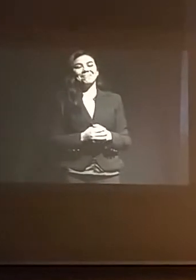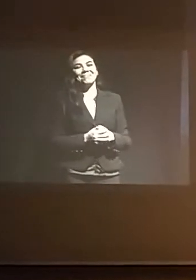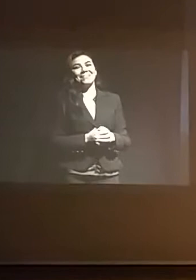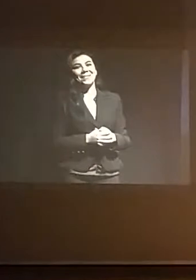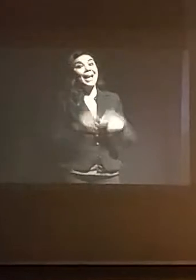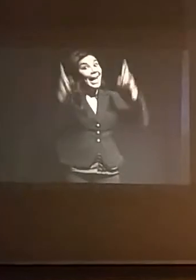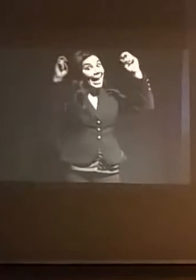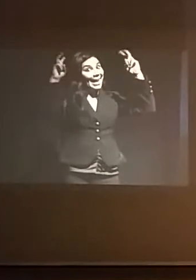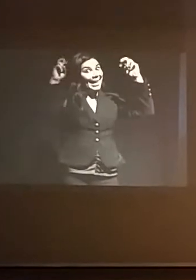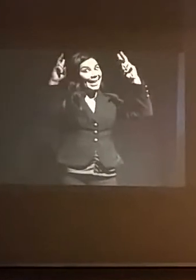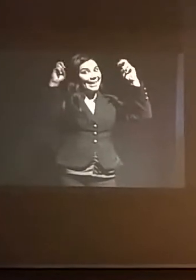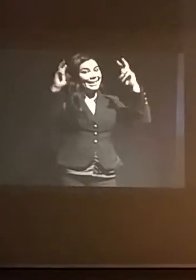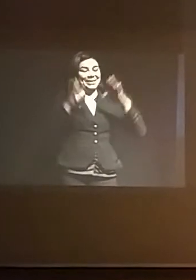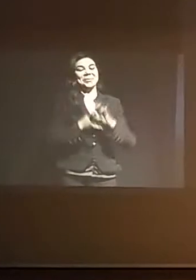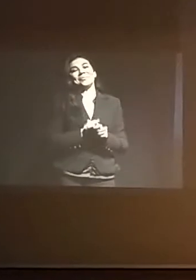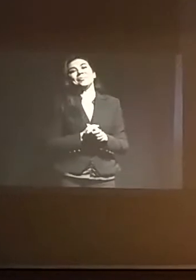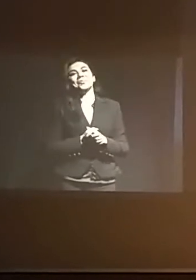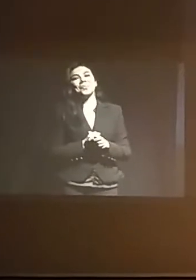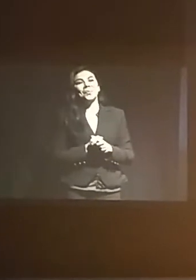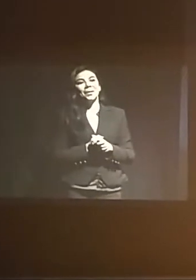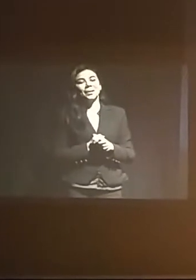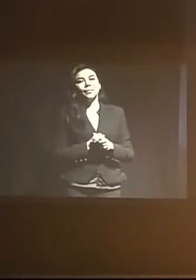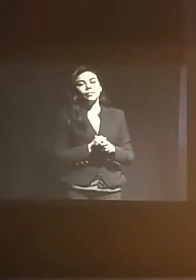El tema del género de loco.